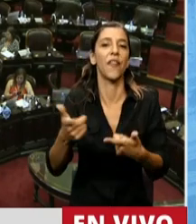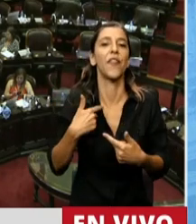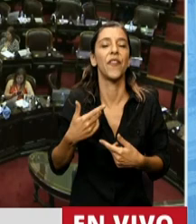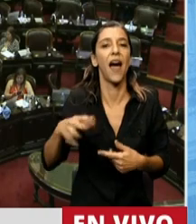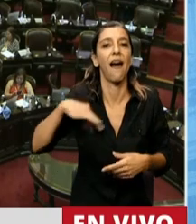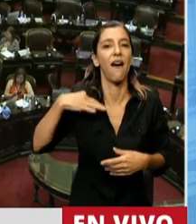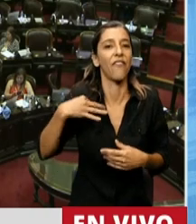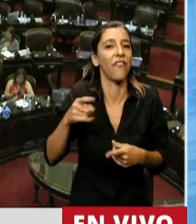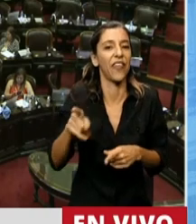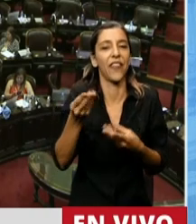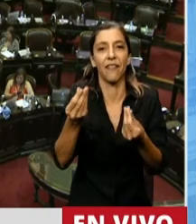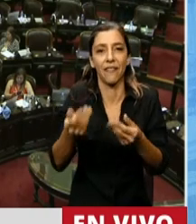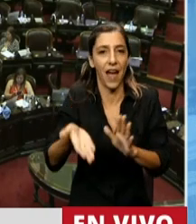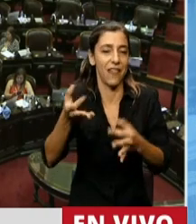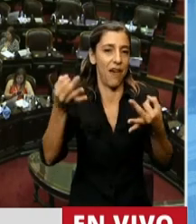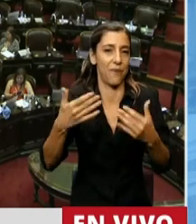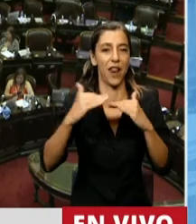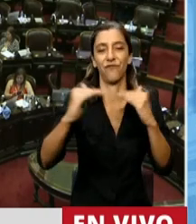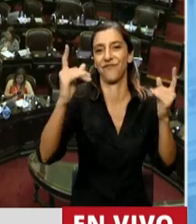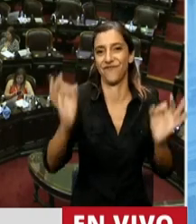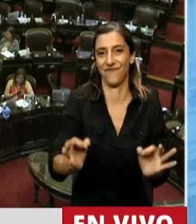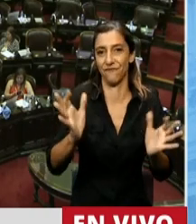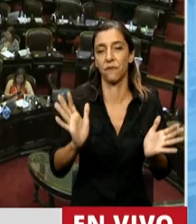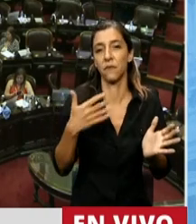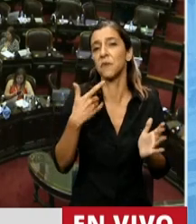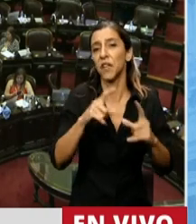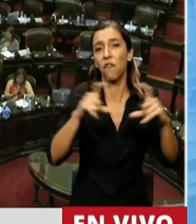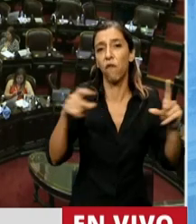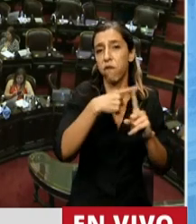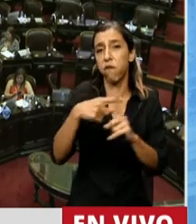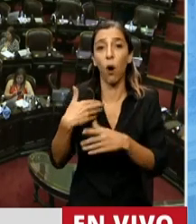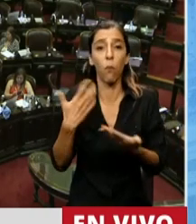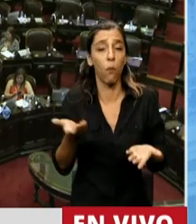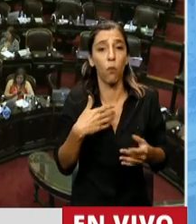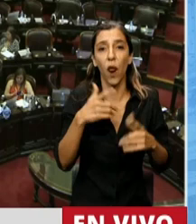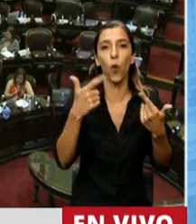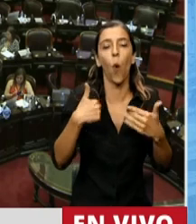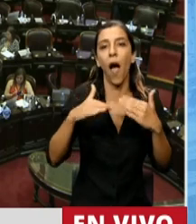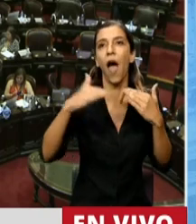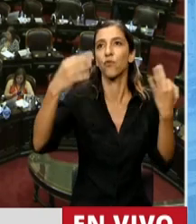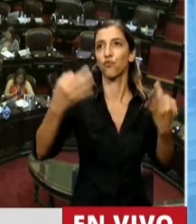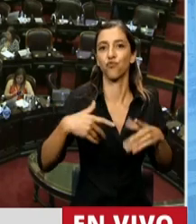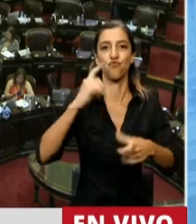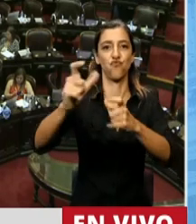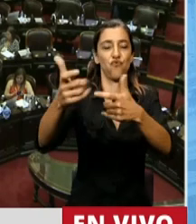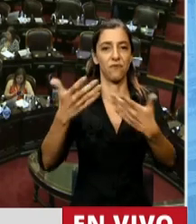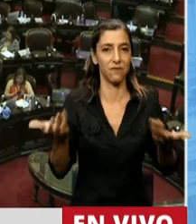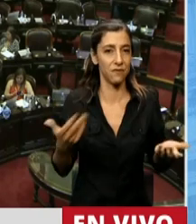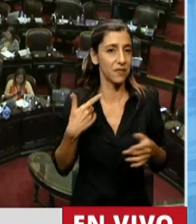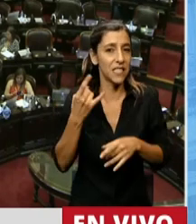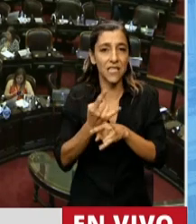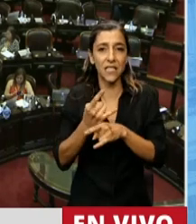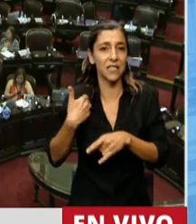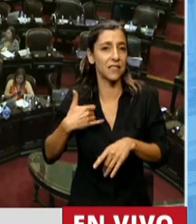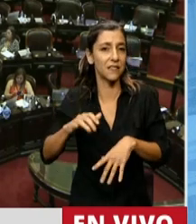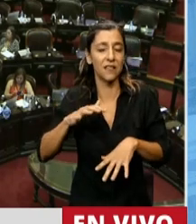plazo, lo ha dicho la Corte, y la fórmula que aquí se propone es volátil. En las crisis que Argentina